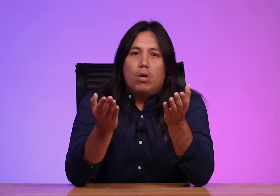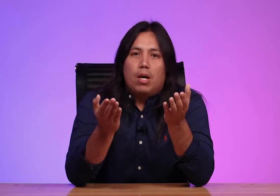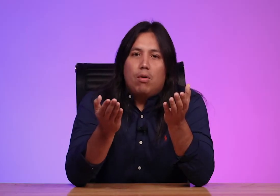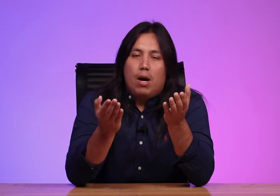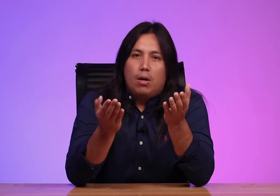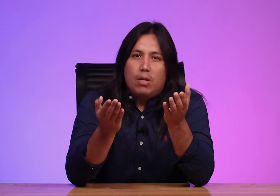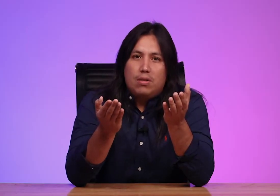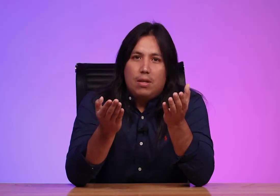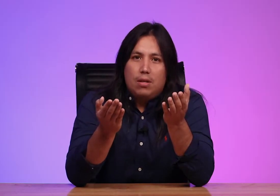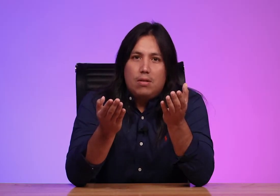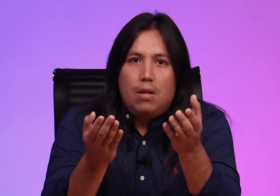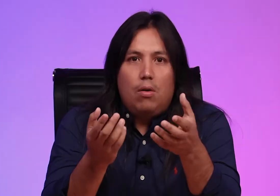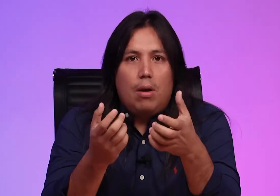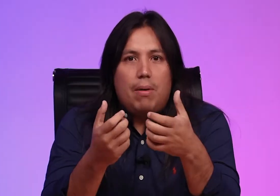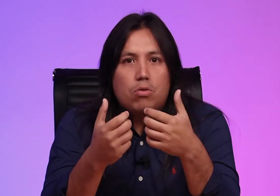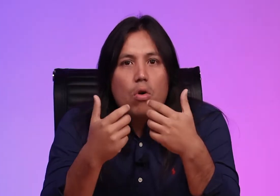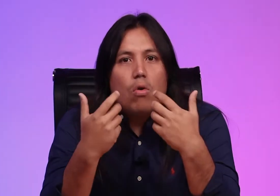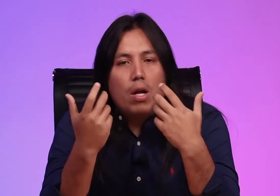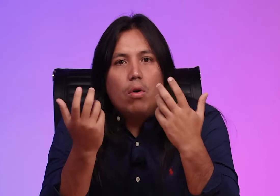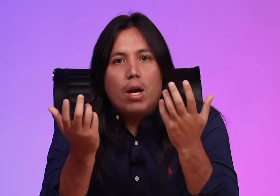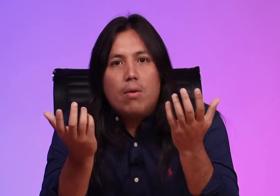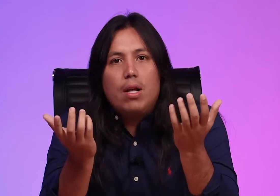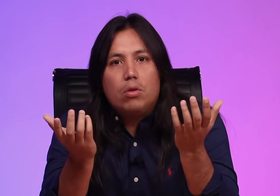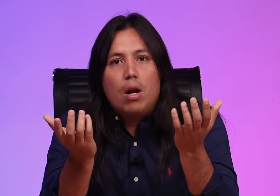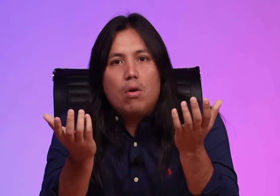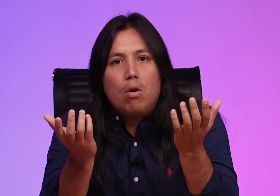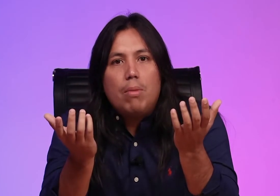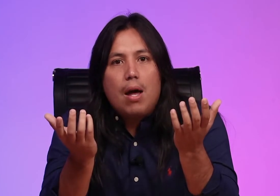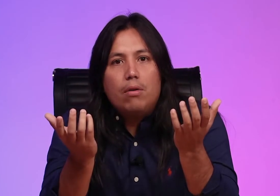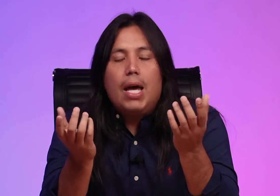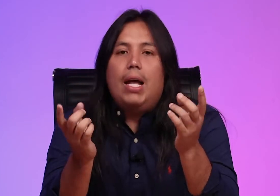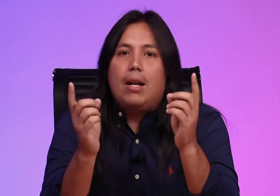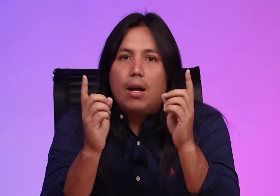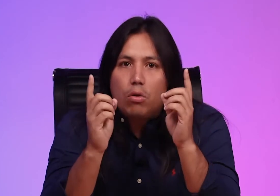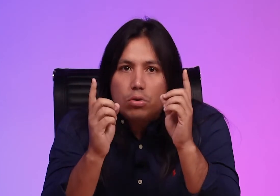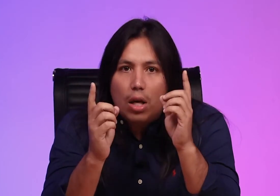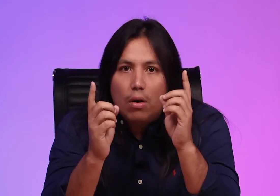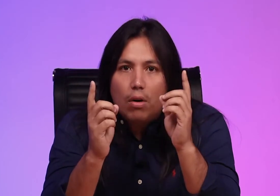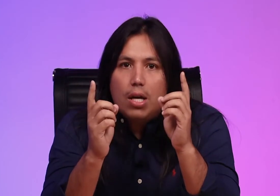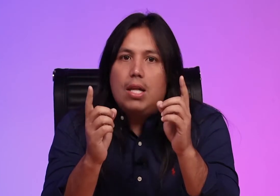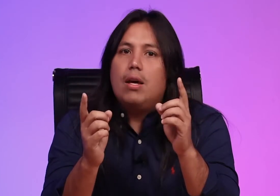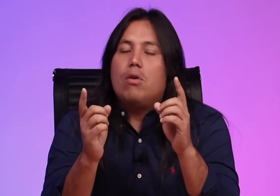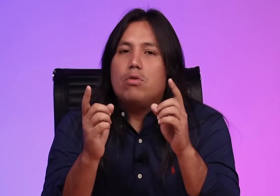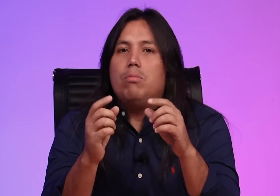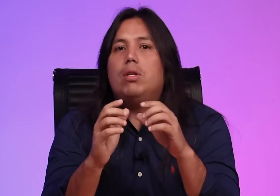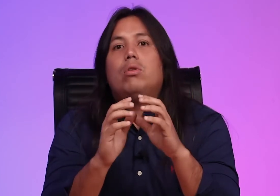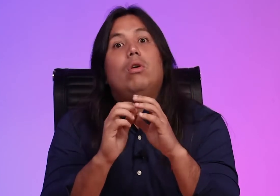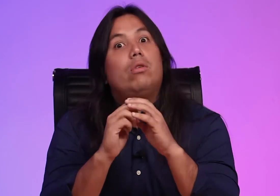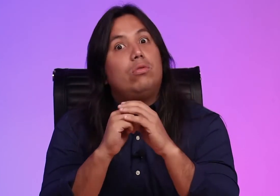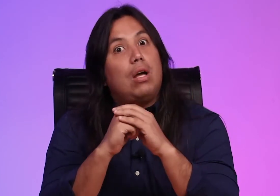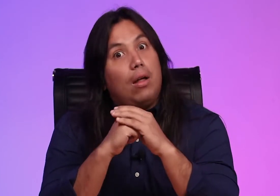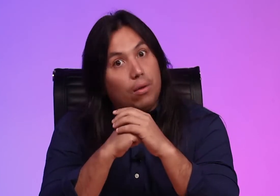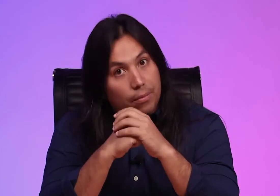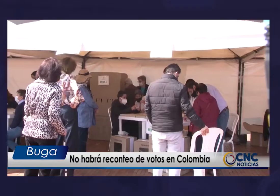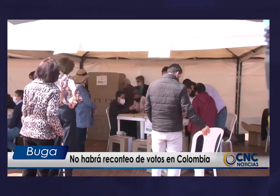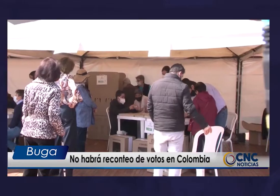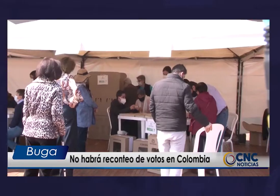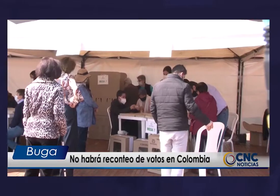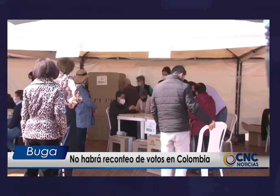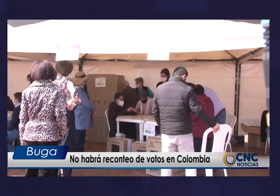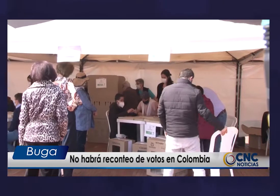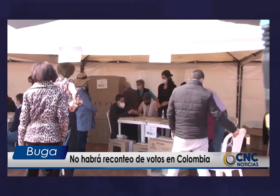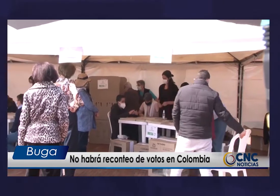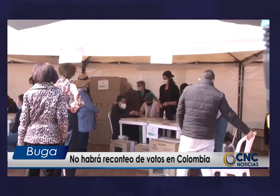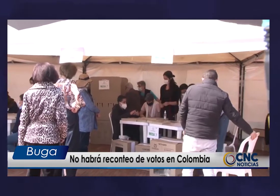propio Duque que nos haga una síntesis de lo que pasó con el órgano electoral colombiano, el reconteo y desconocimiento de los resultados. Luego